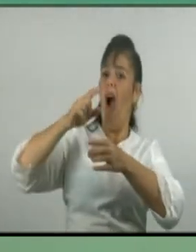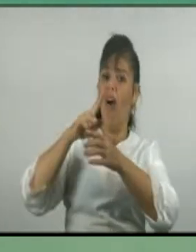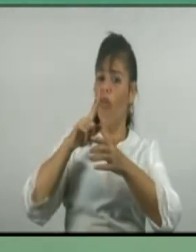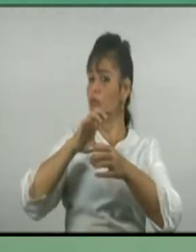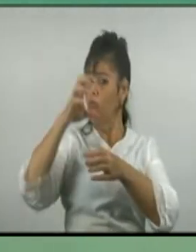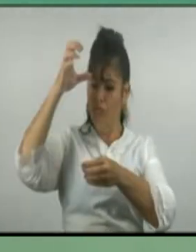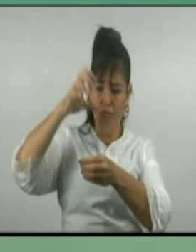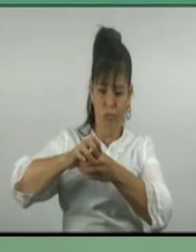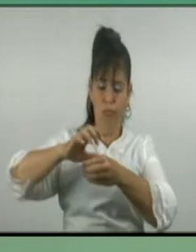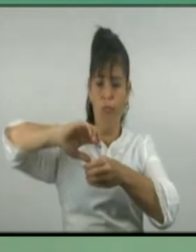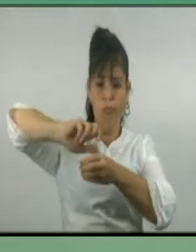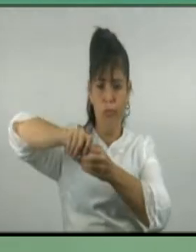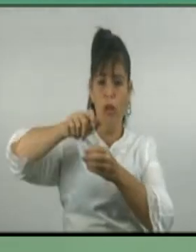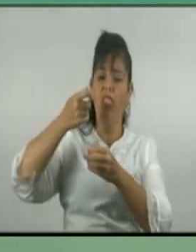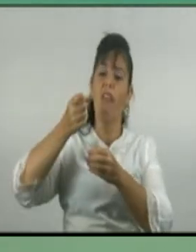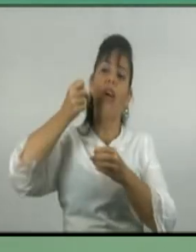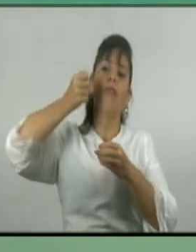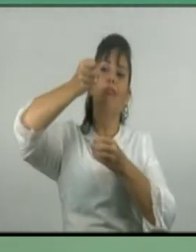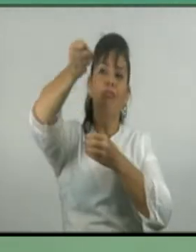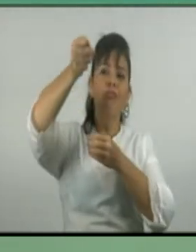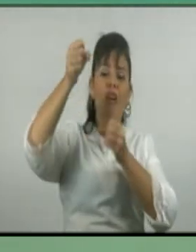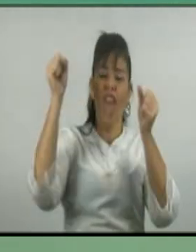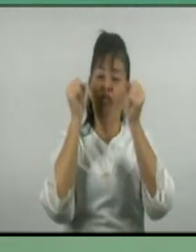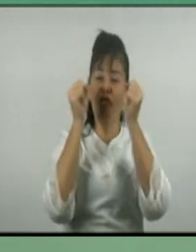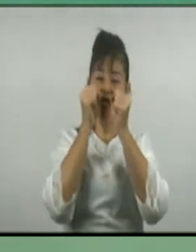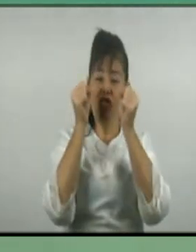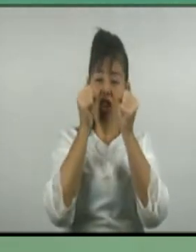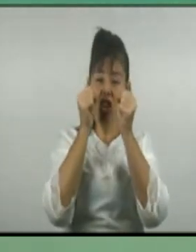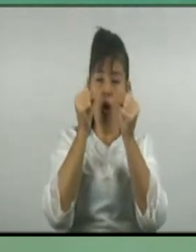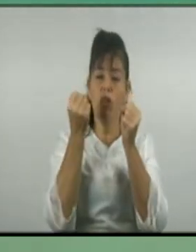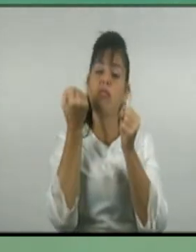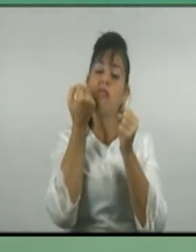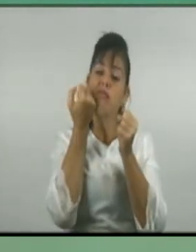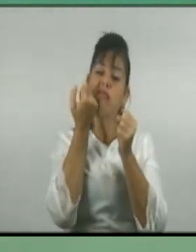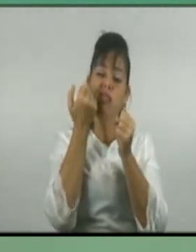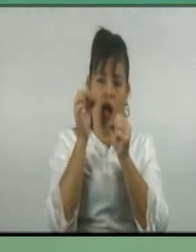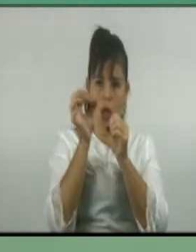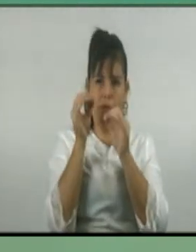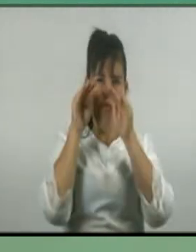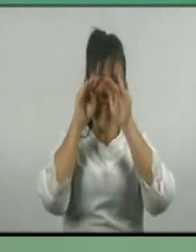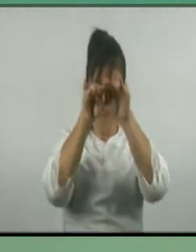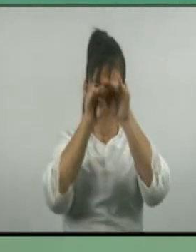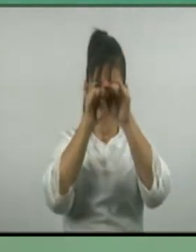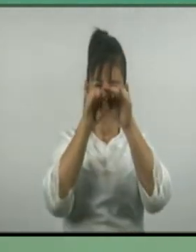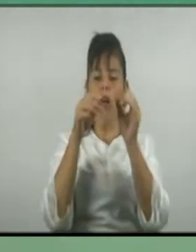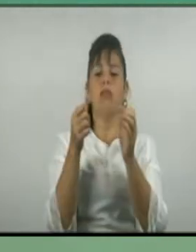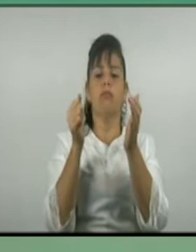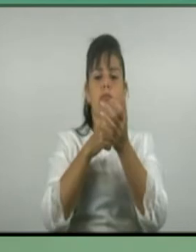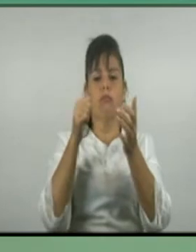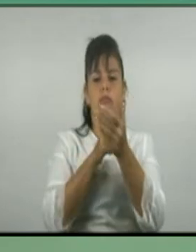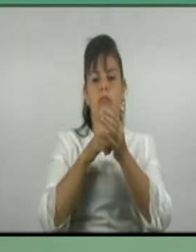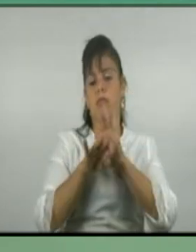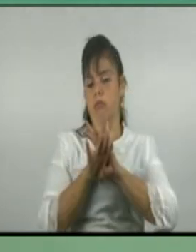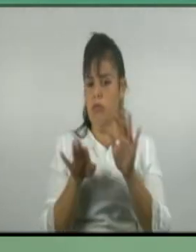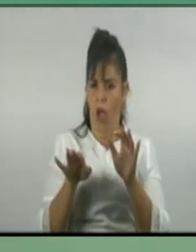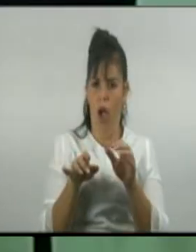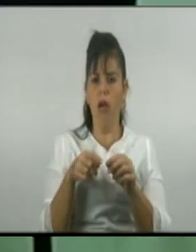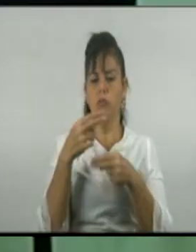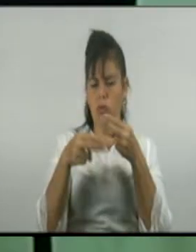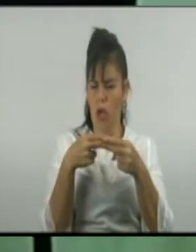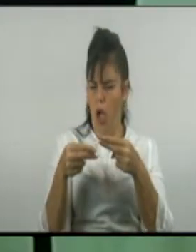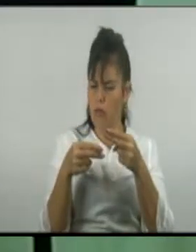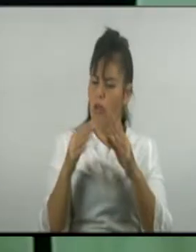congelarse después que ofrece el proceso de la extracción que se realiza en el hogar de forma